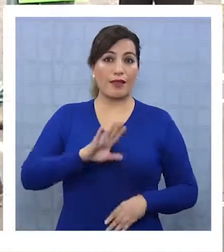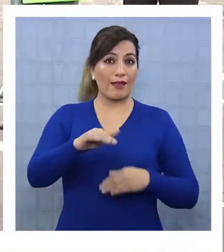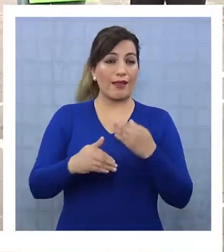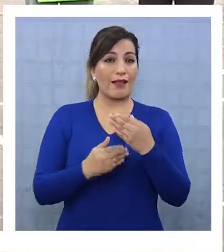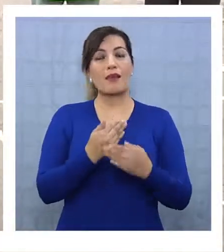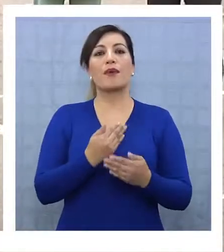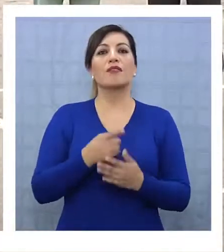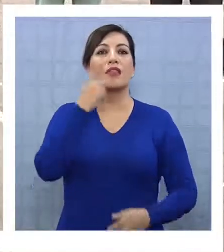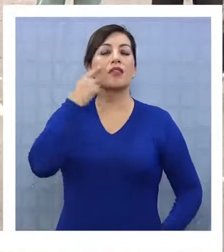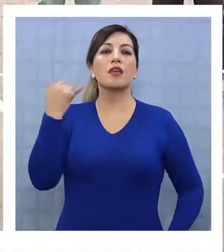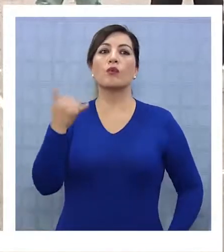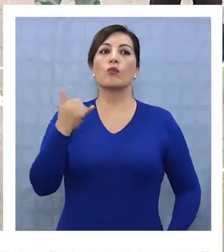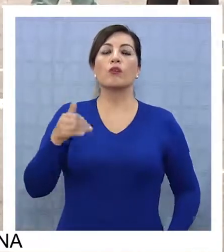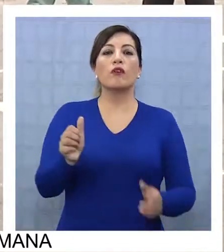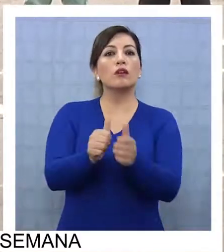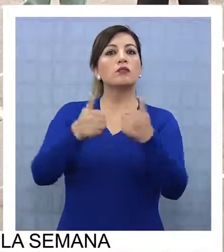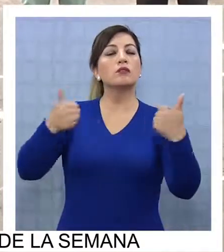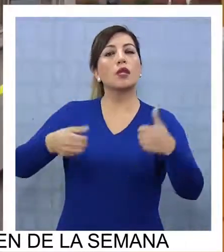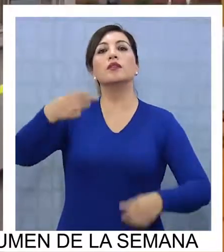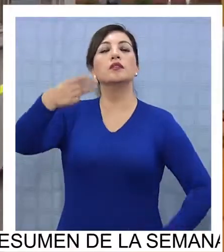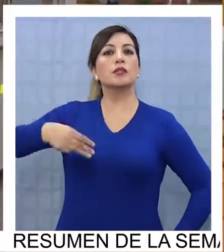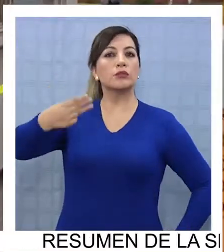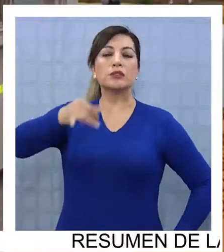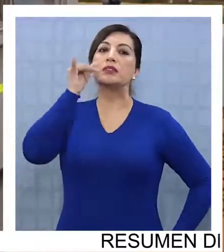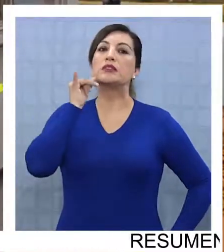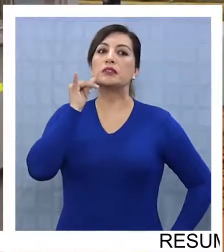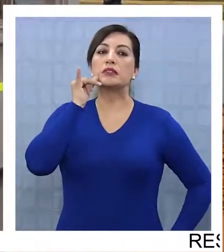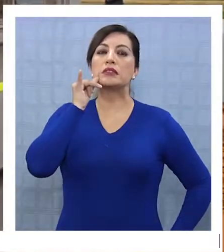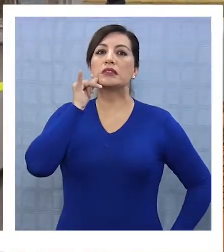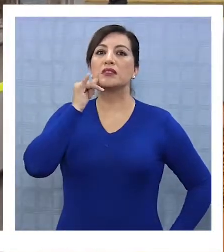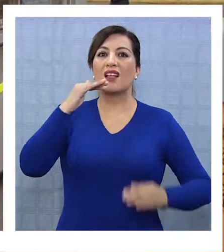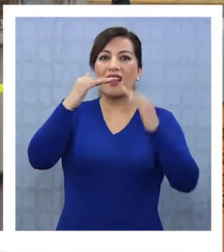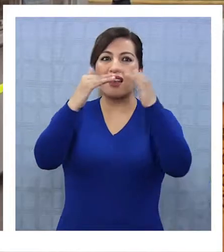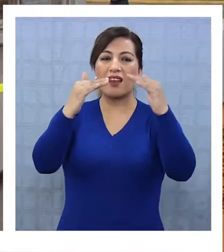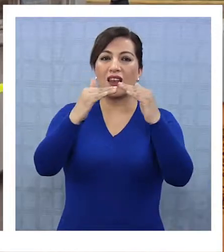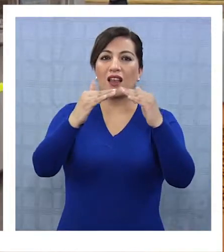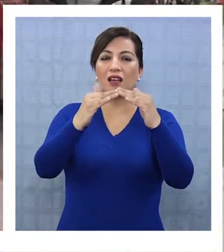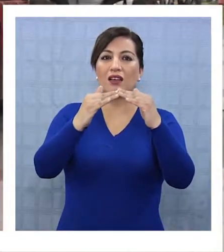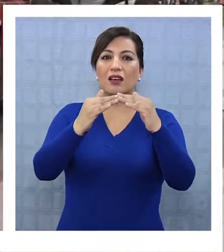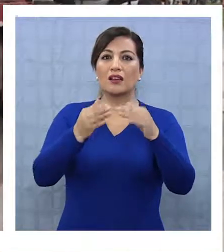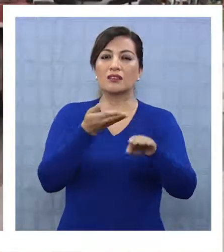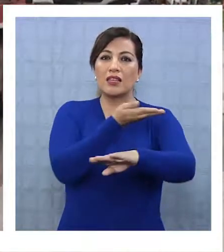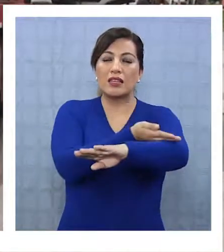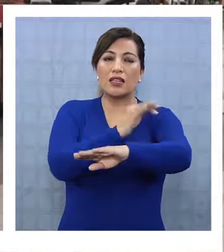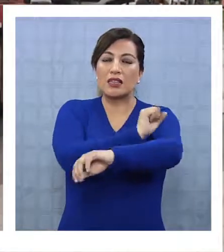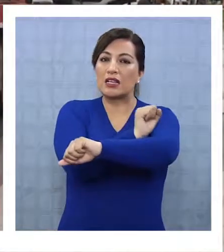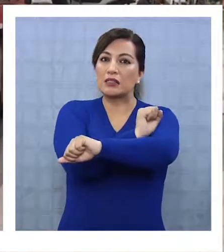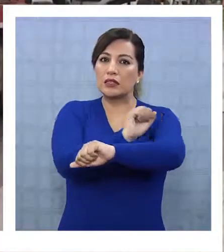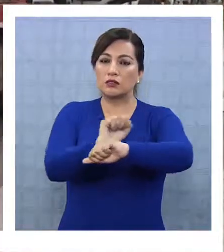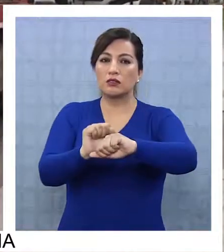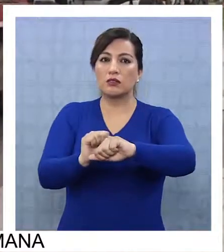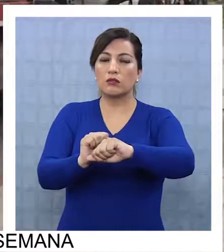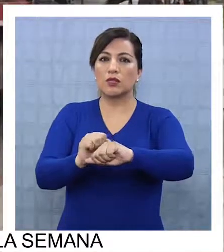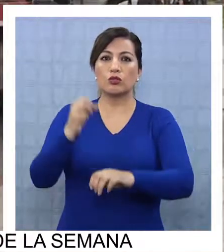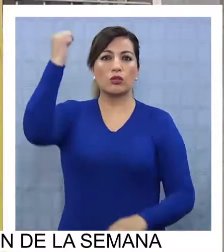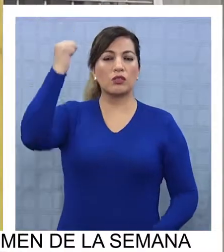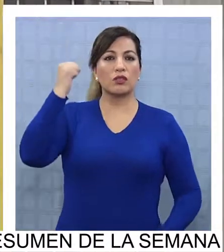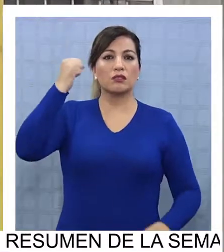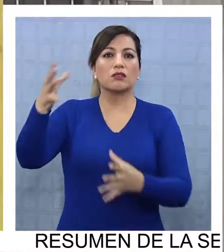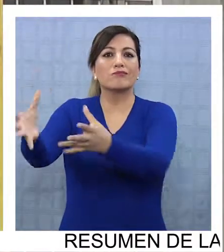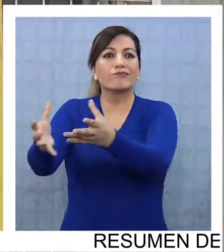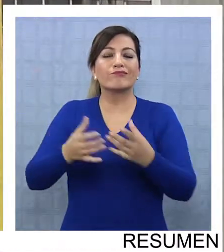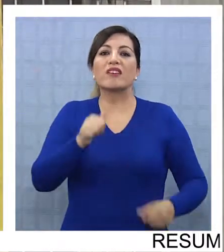En horas de la mañana de este jueves, autoridades de la Municipalidad de Iquique retiraron la caseta del estacionamiento del Casino Dreams,